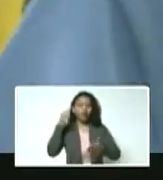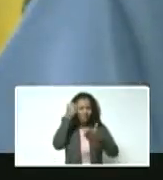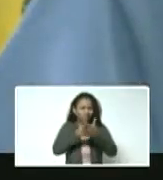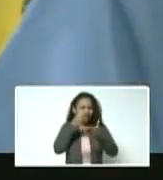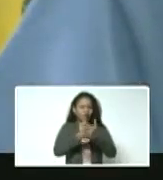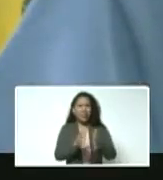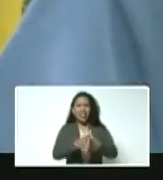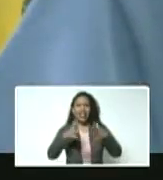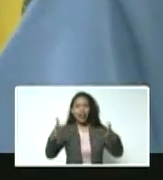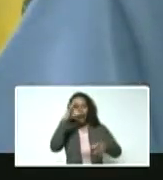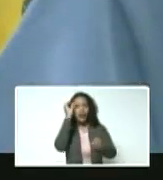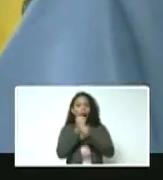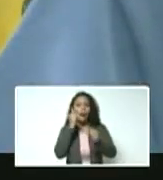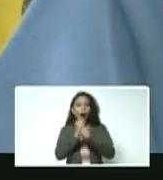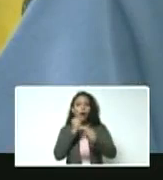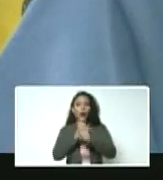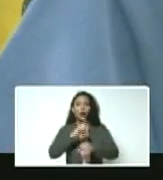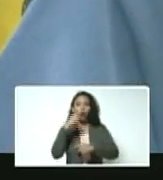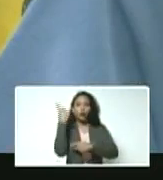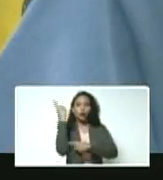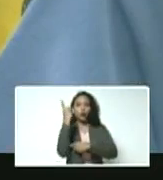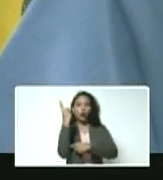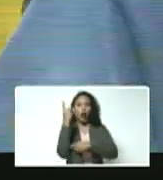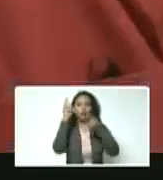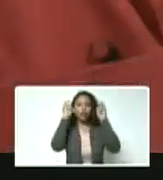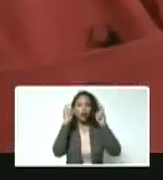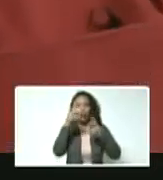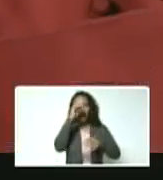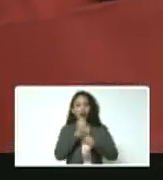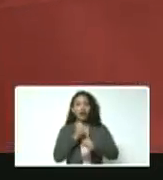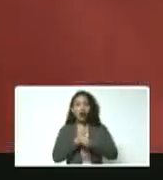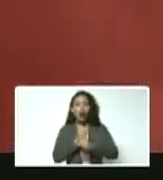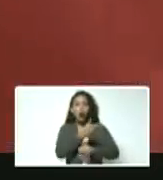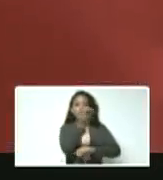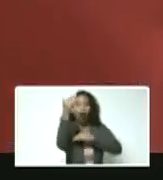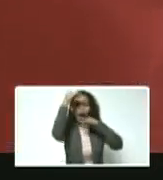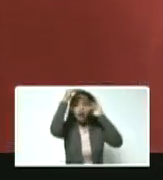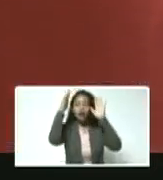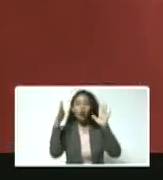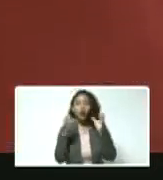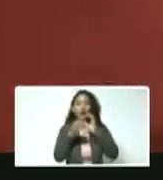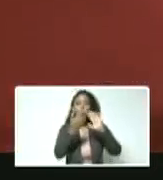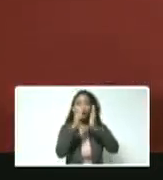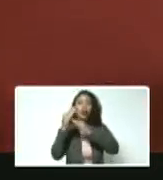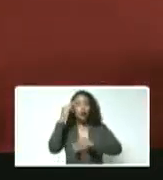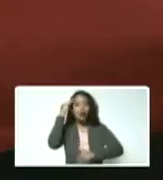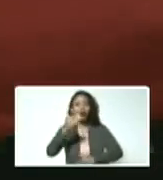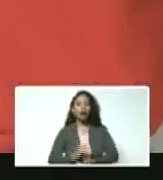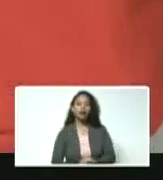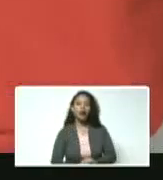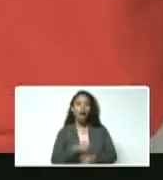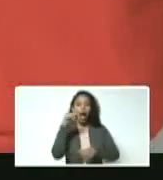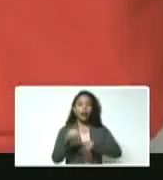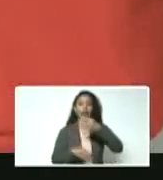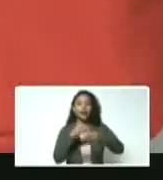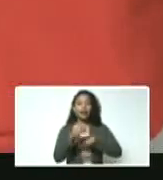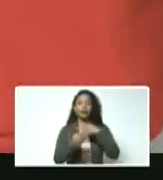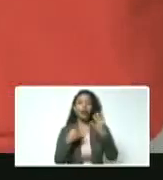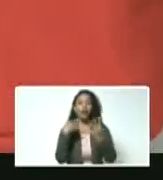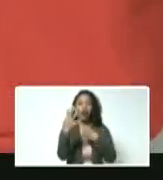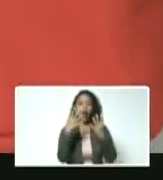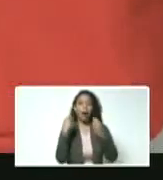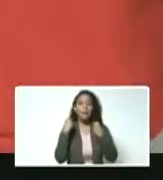grandísimo, no nada más con el plan de dotación escolar, sino como usted viene atendiendo a través de las bricomiles. Aquí hemos hecho una feria que viene